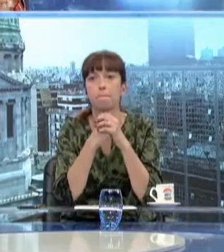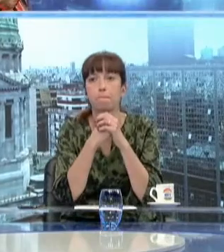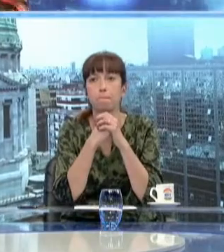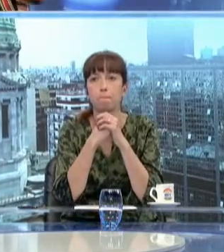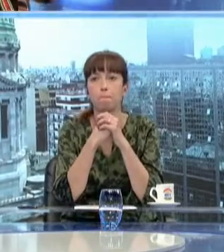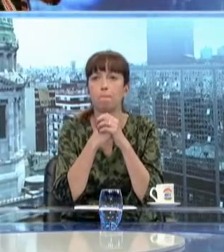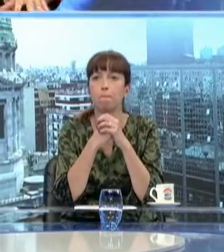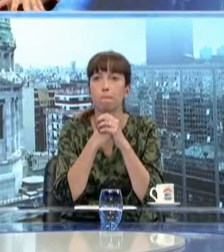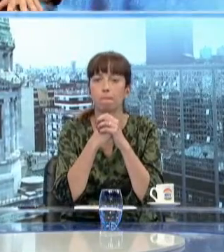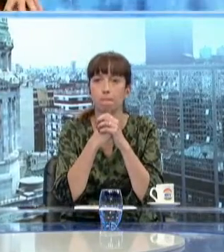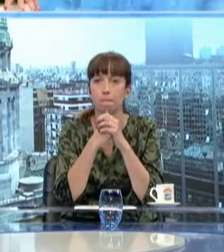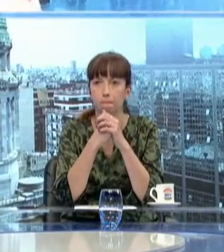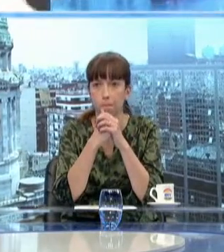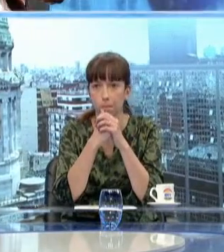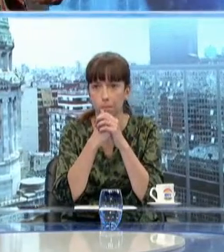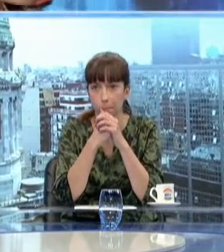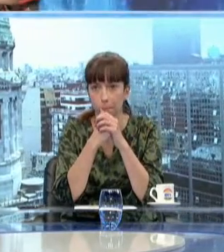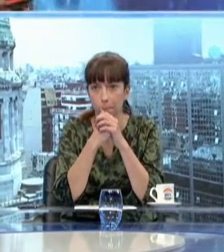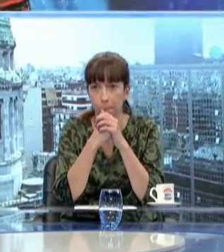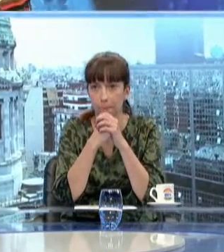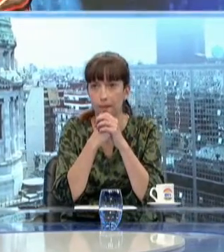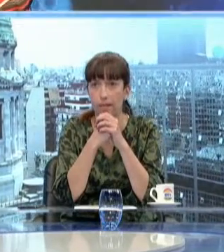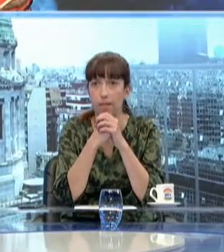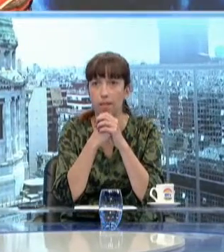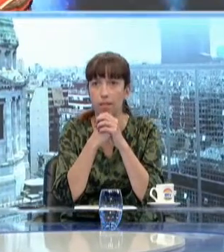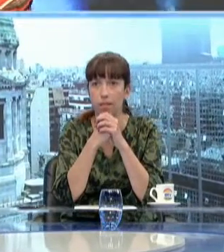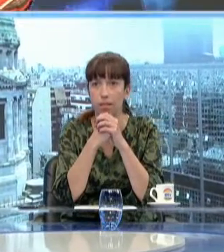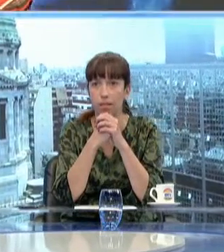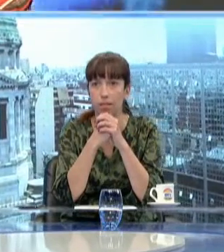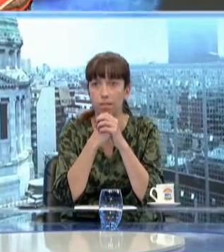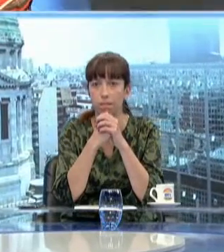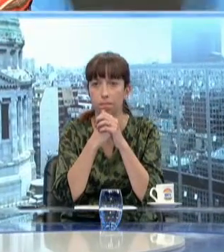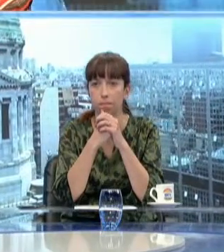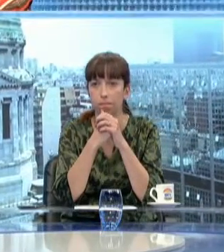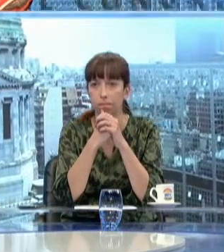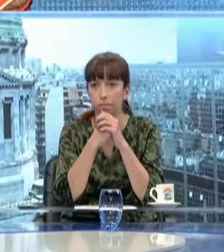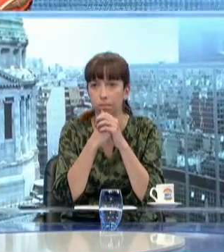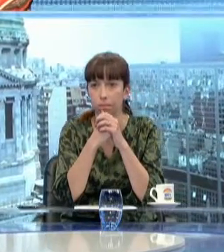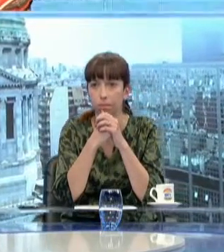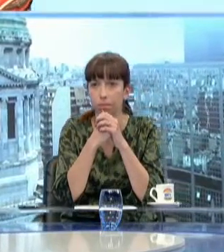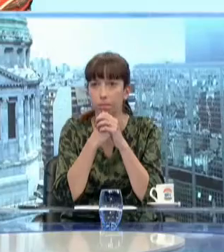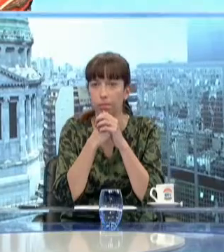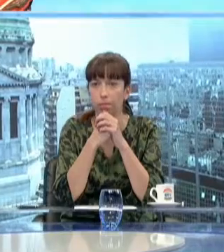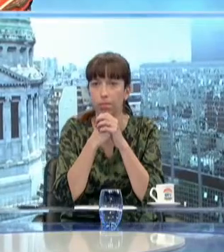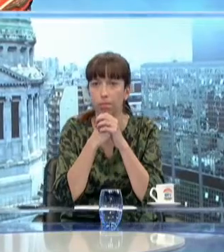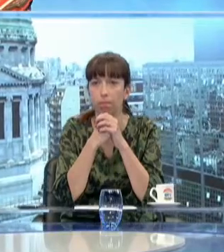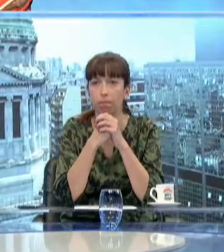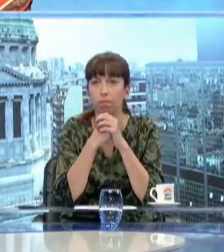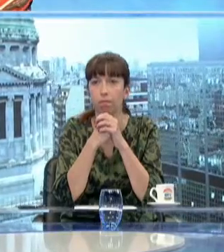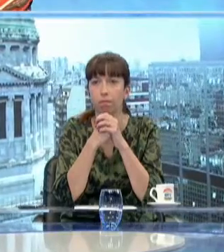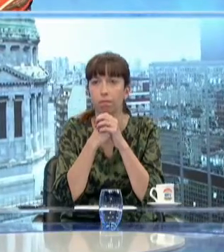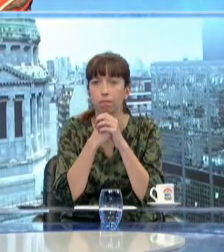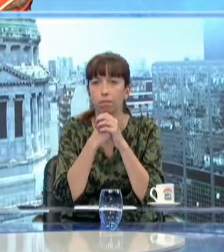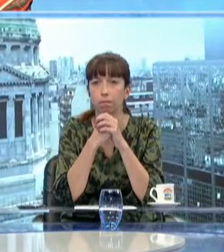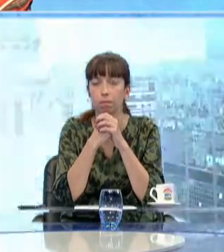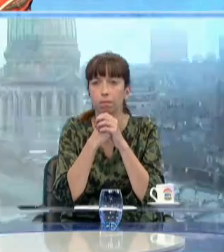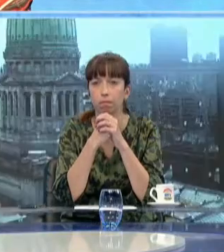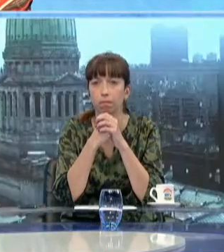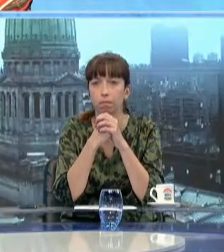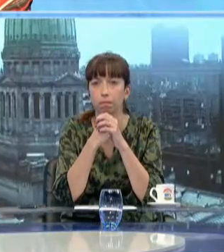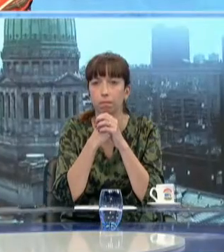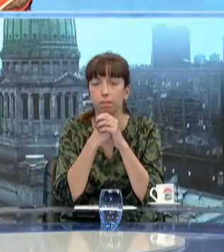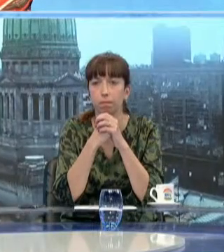a prácticamente dar una situación de normalidad. Es normal que un empresario